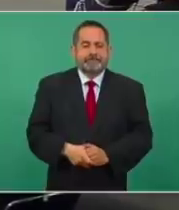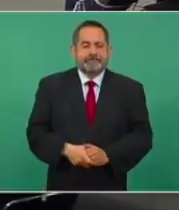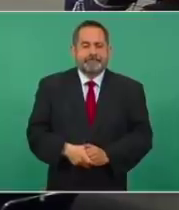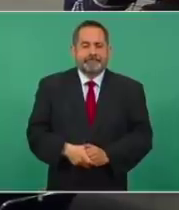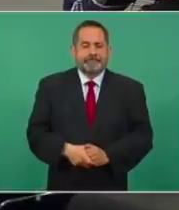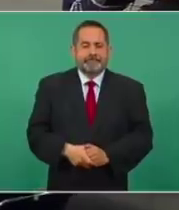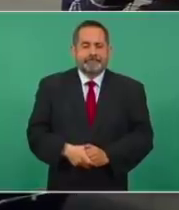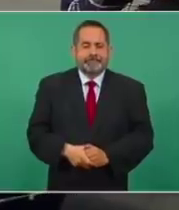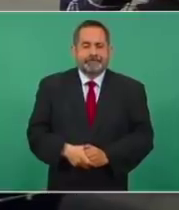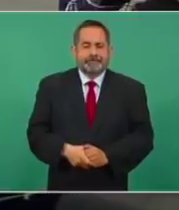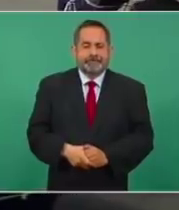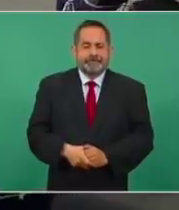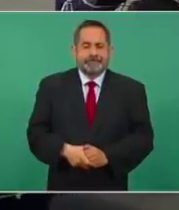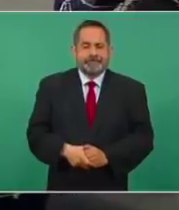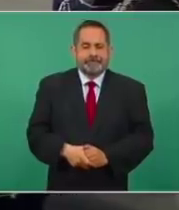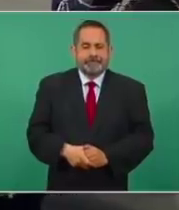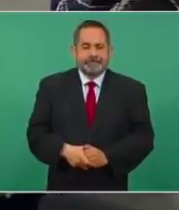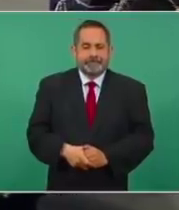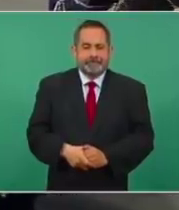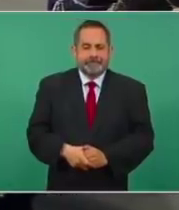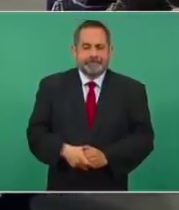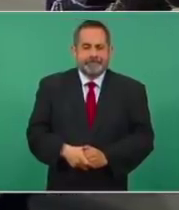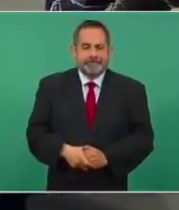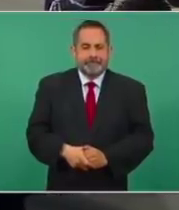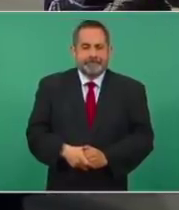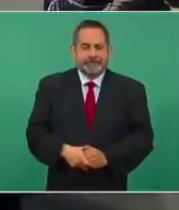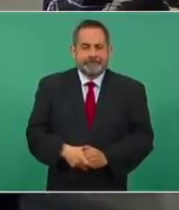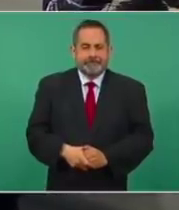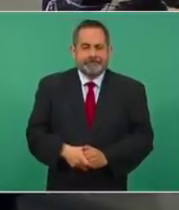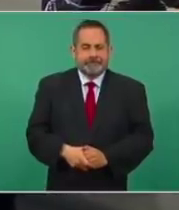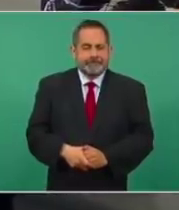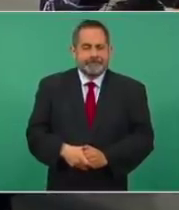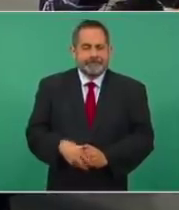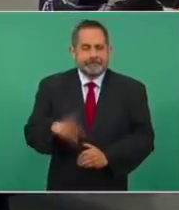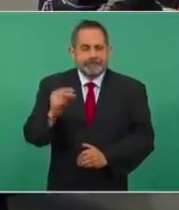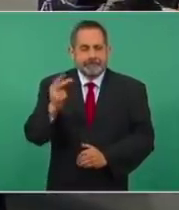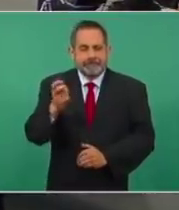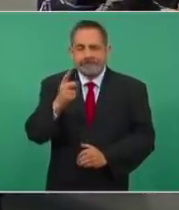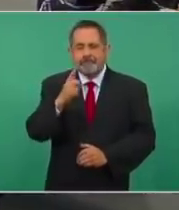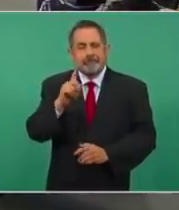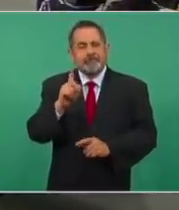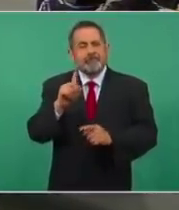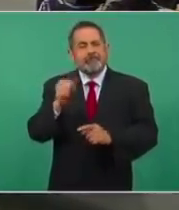Sí, pero no, esos son muchos, pero esto no. No, este es uno de Santa.